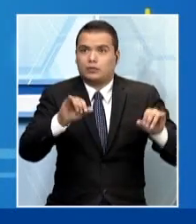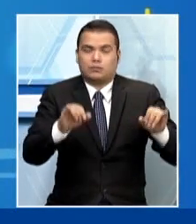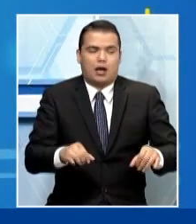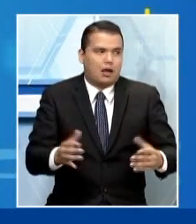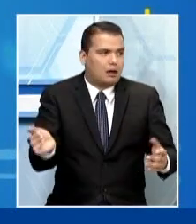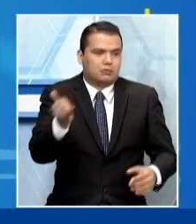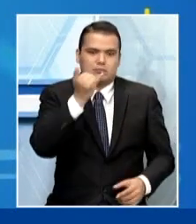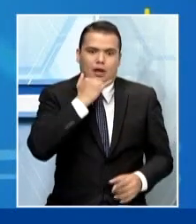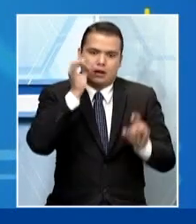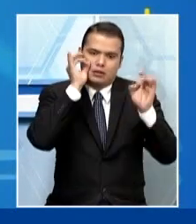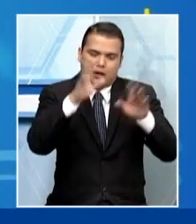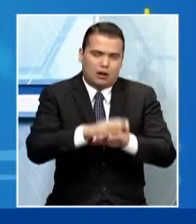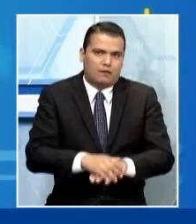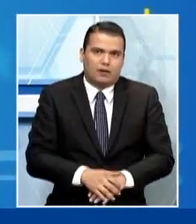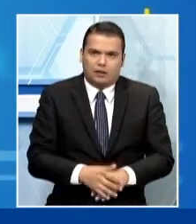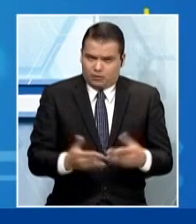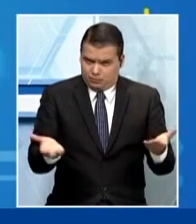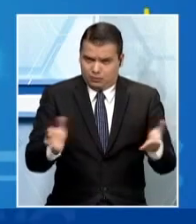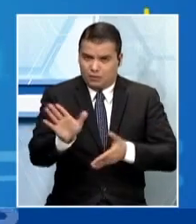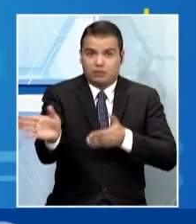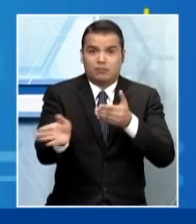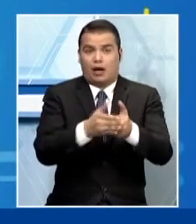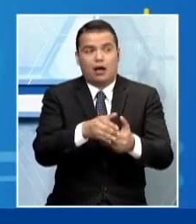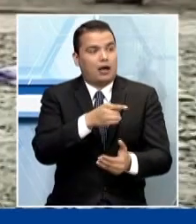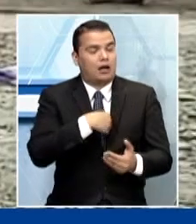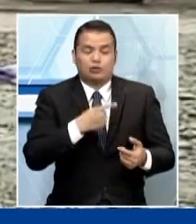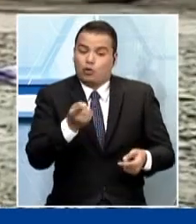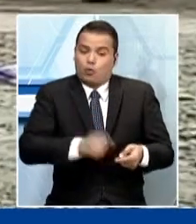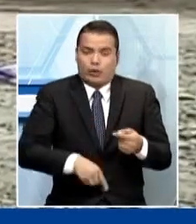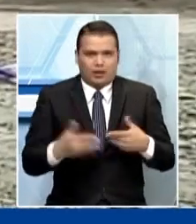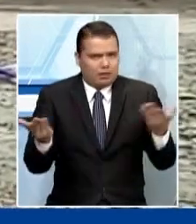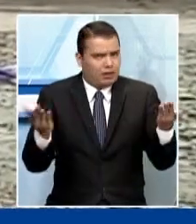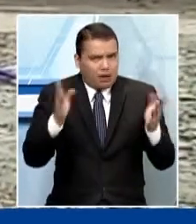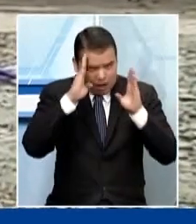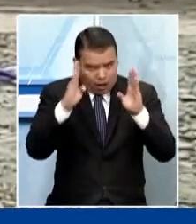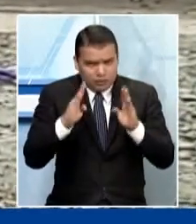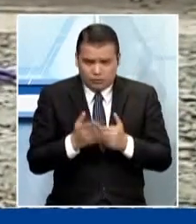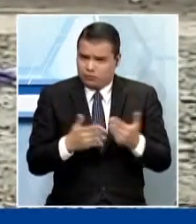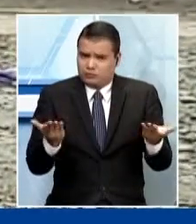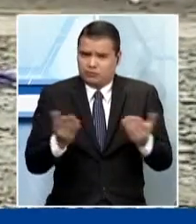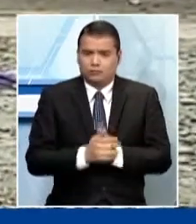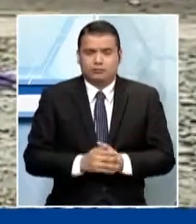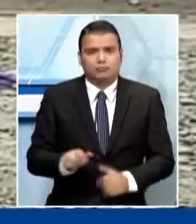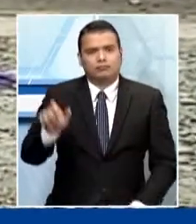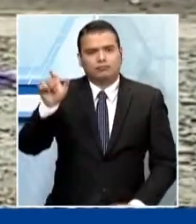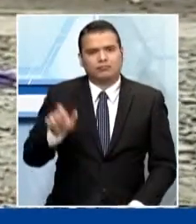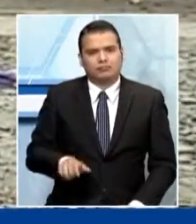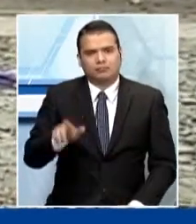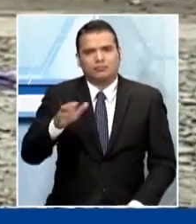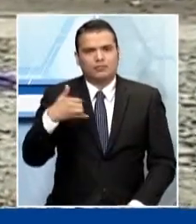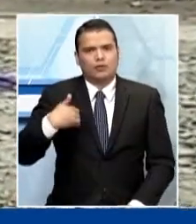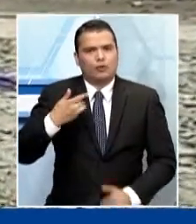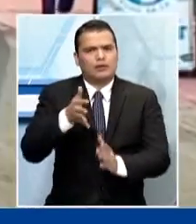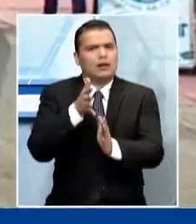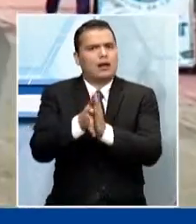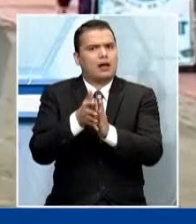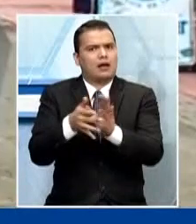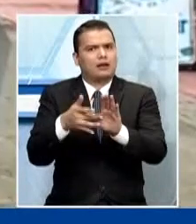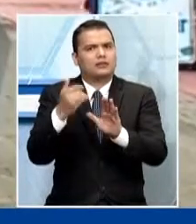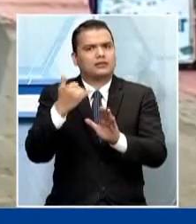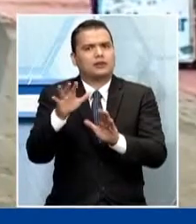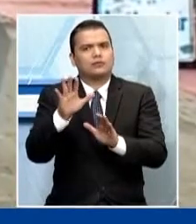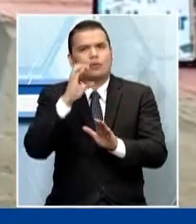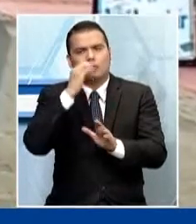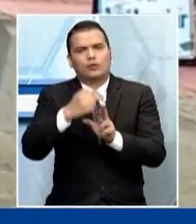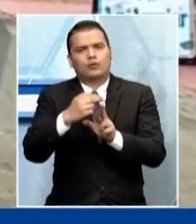que sea mal que nosotros taponemos para que ustedes nos puedan prestar atención. Este mensaje de indignación y resistencia le ha dado la vuelta al mundo. Quien lo